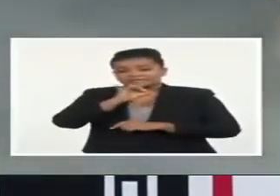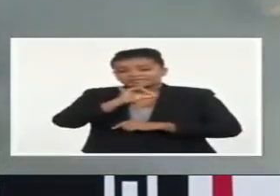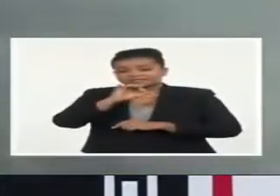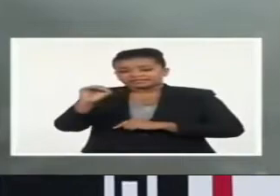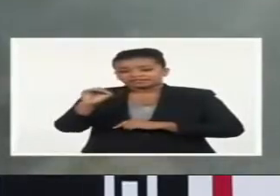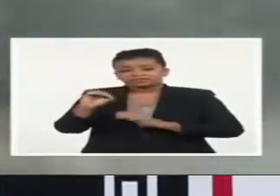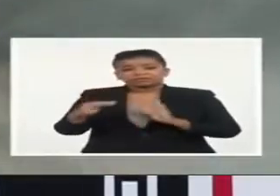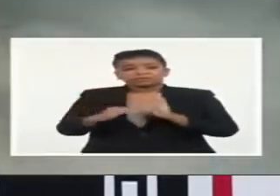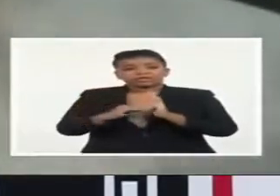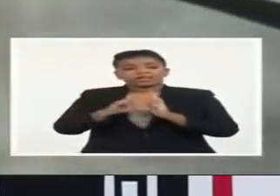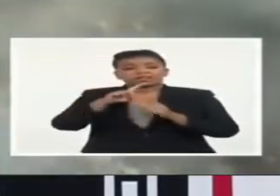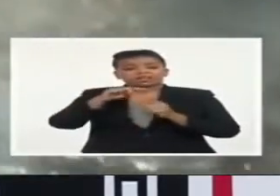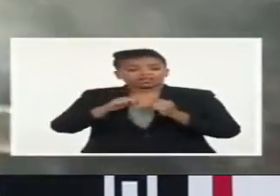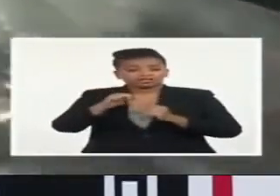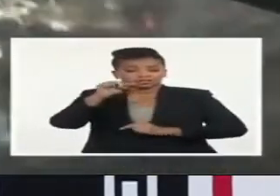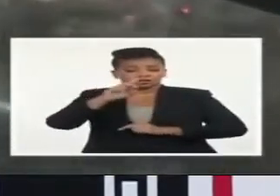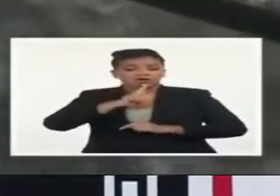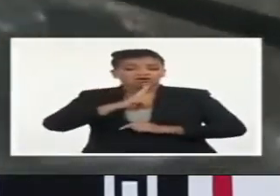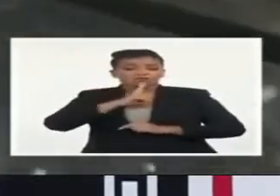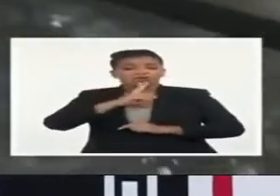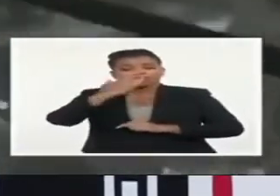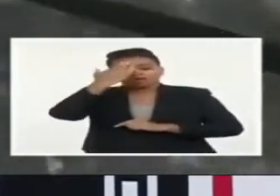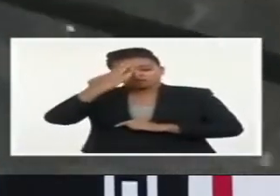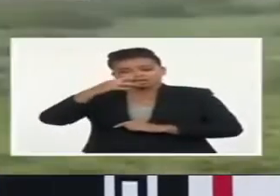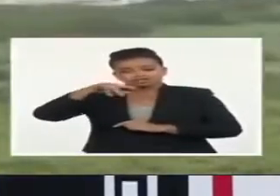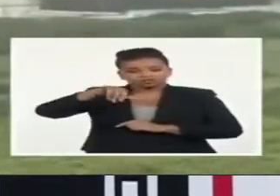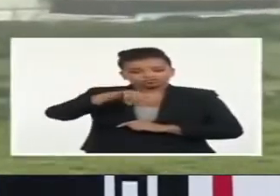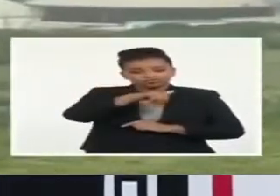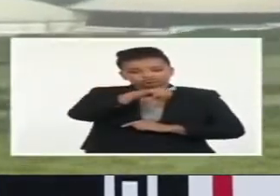Algo que tiene que ser sistemático.